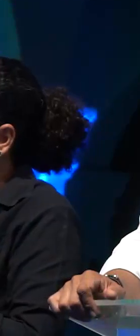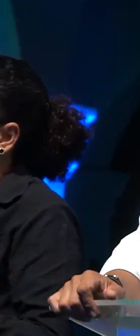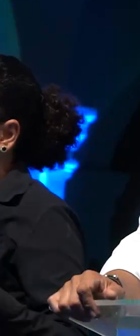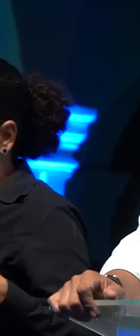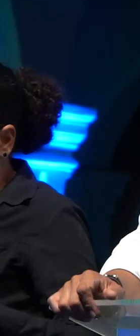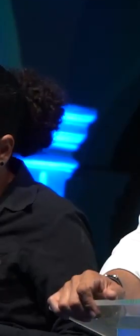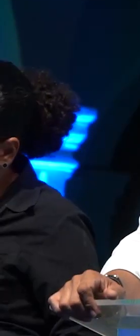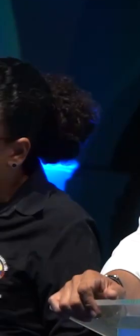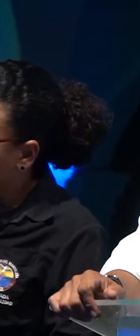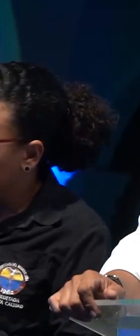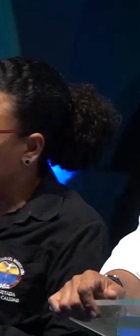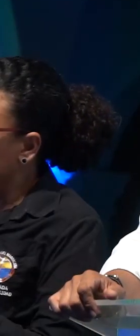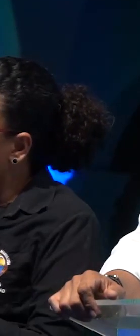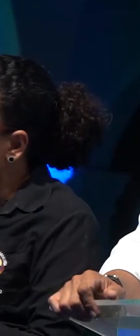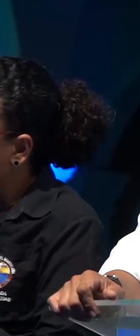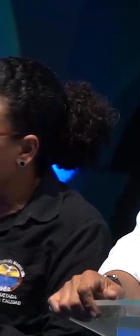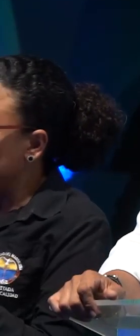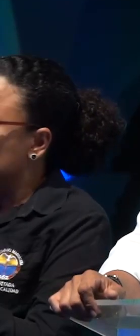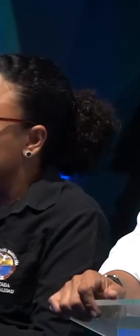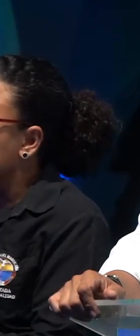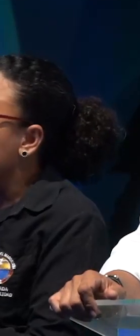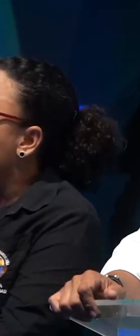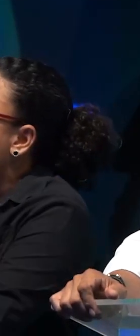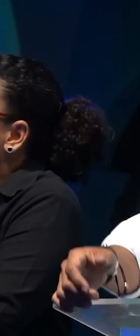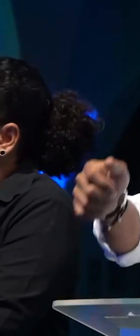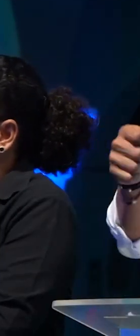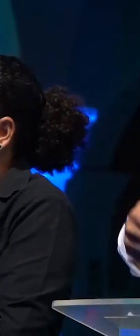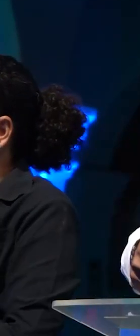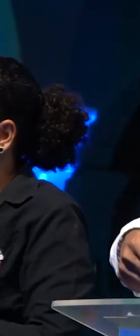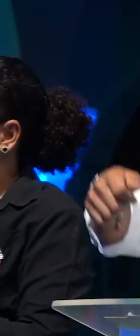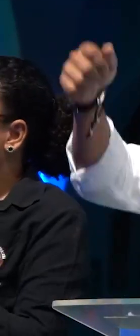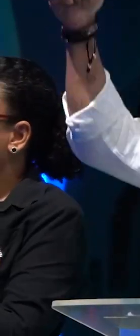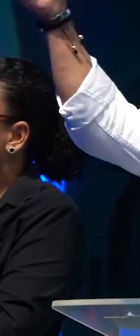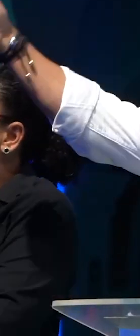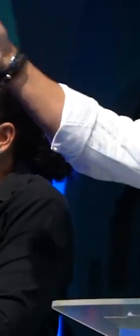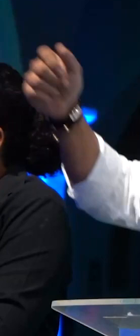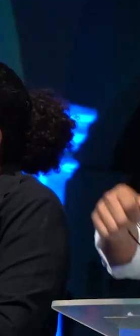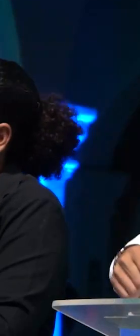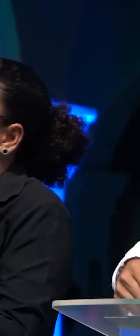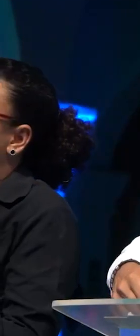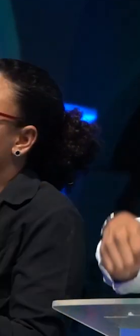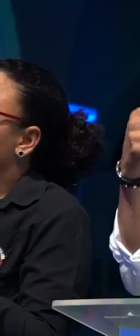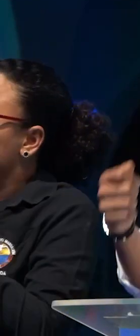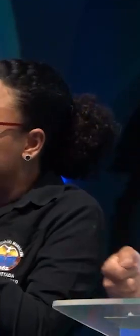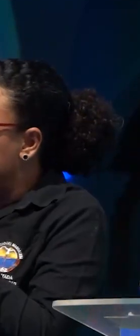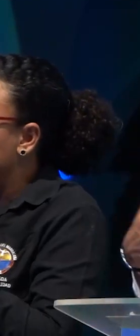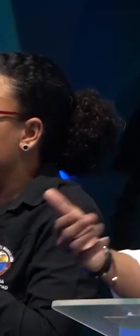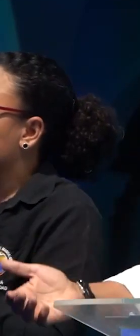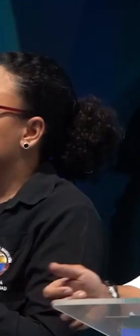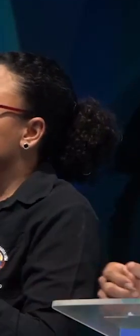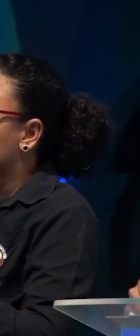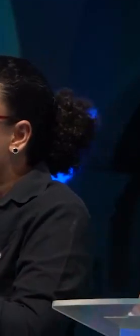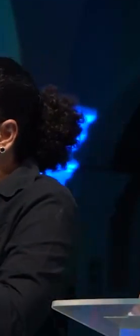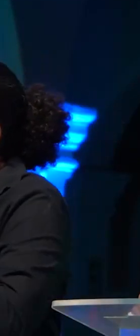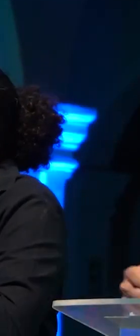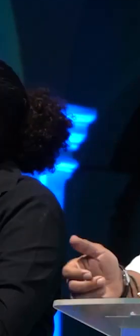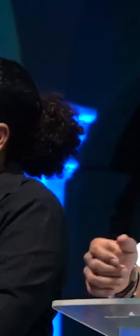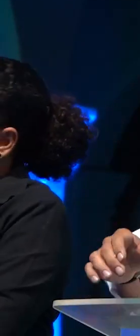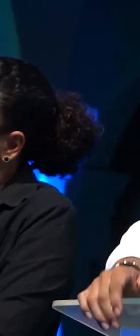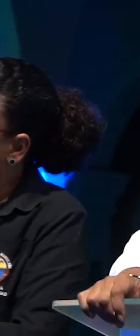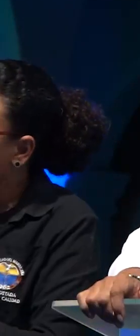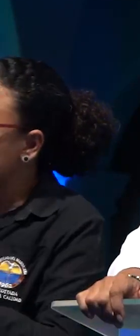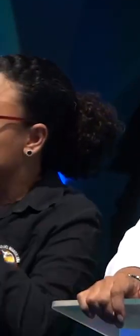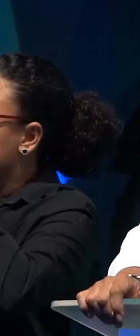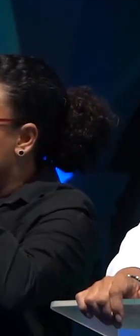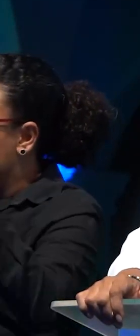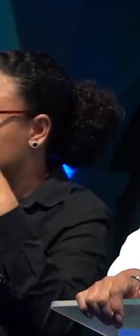estudiantes que perdieron su trabajo. Trabajaban uno de mesero, otro en el turismo. Y en pandemia, ¿de qué vivían? ¿Qué